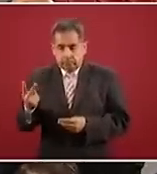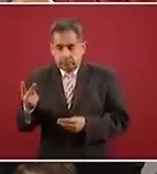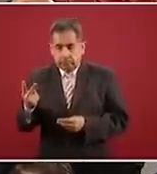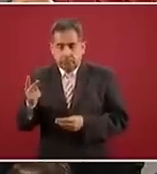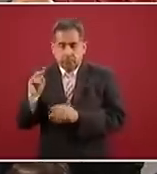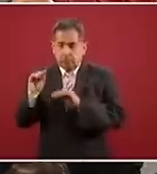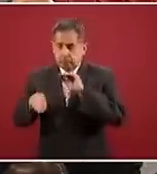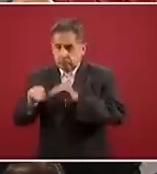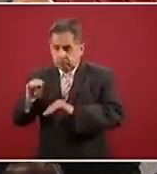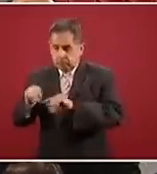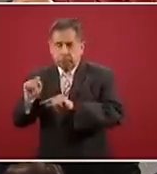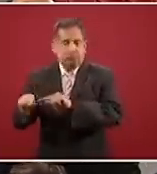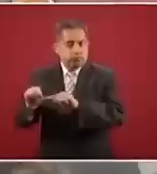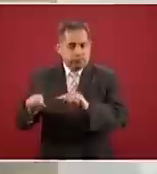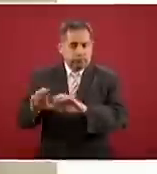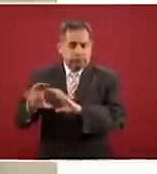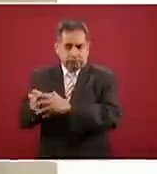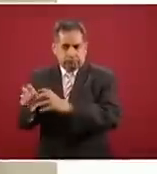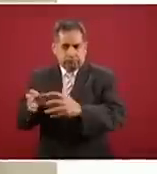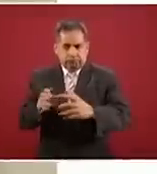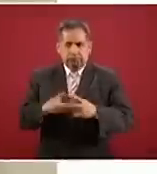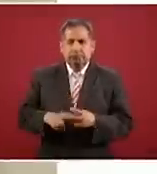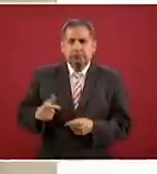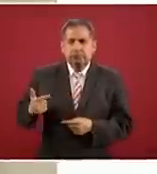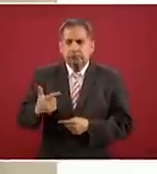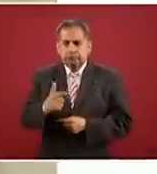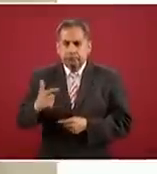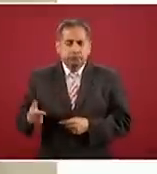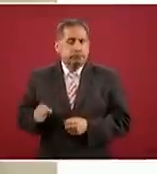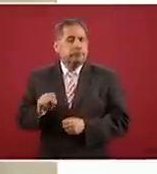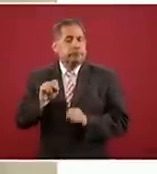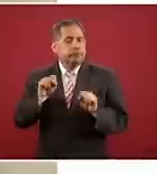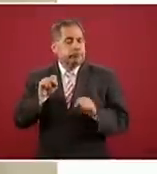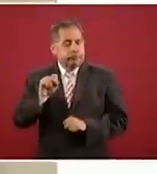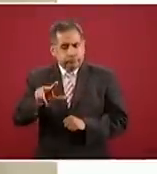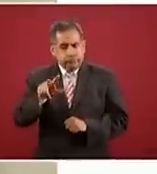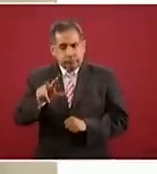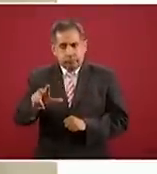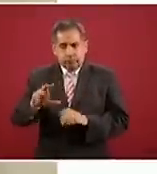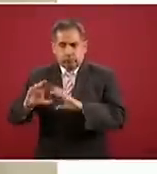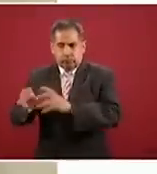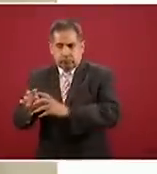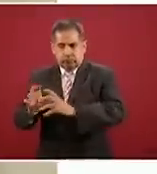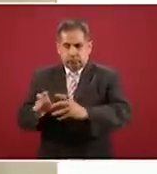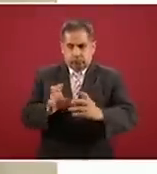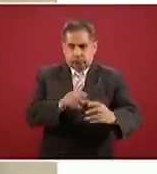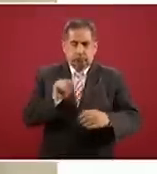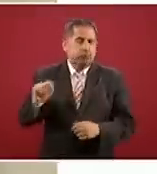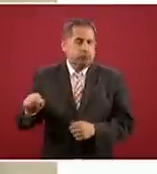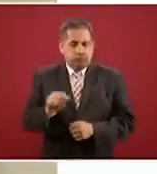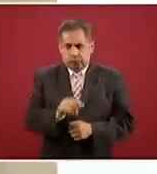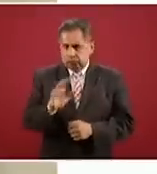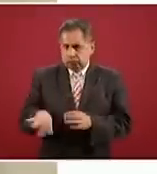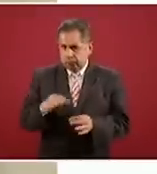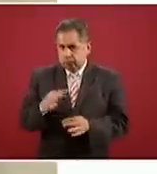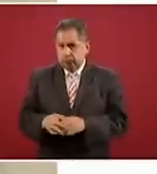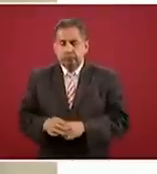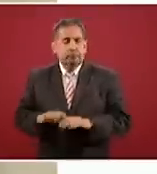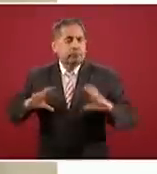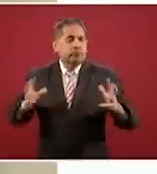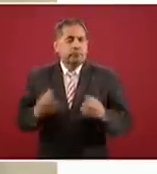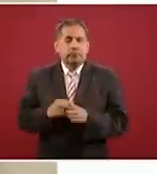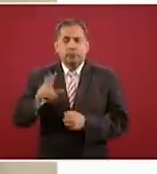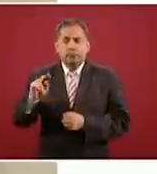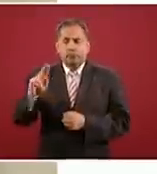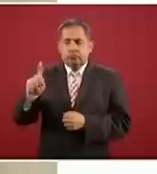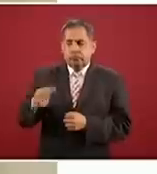instalaciones, 22 compañías. En Guanajuato, 18 compañías, 18 instalaciones. El total son